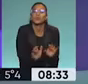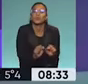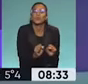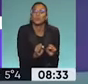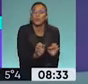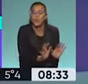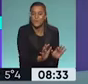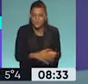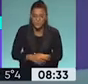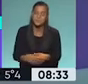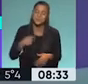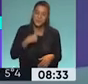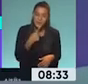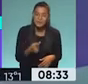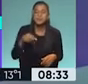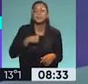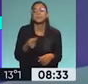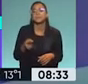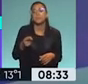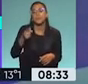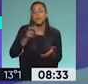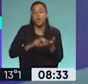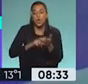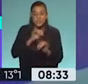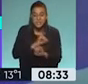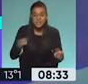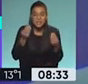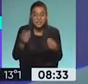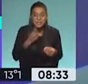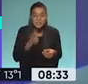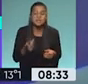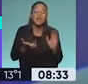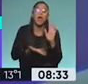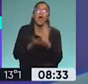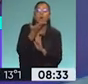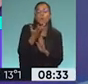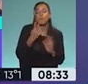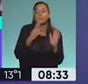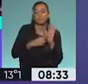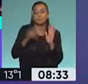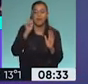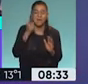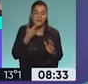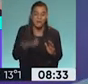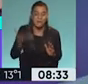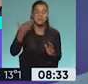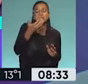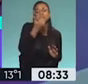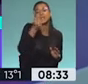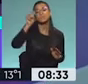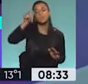la justicia federal reconoció el derecho de los mendocinos técnica y económicamente. Y así